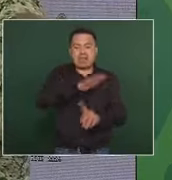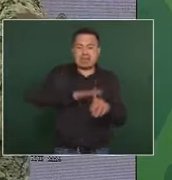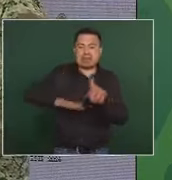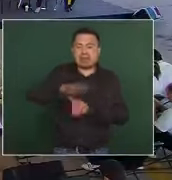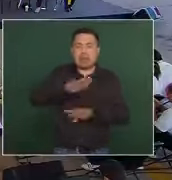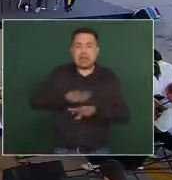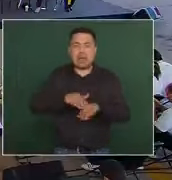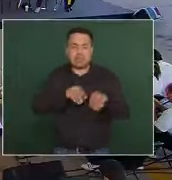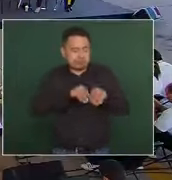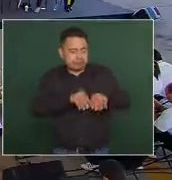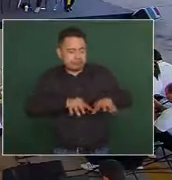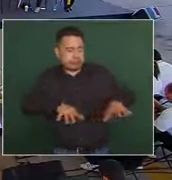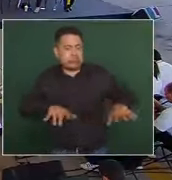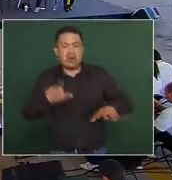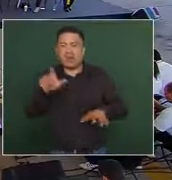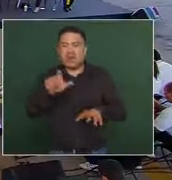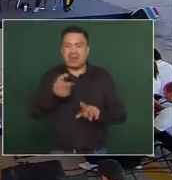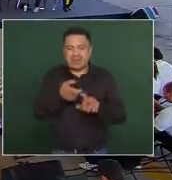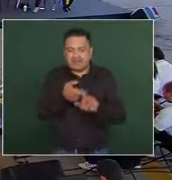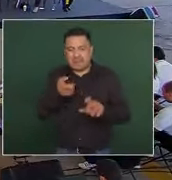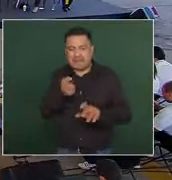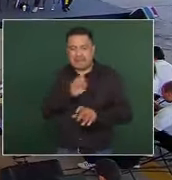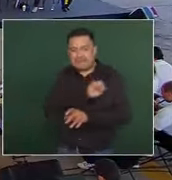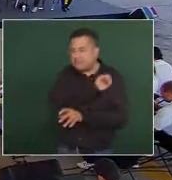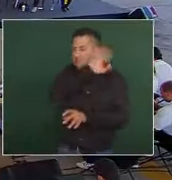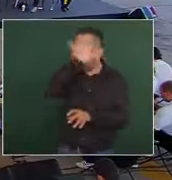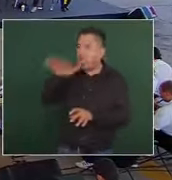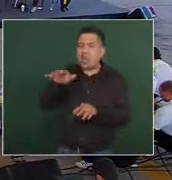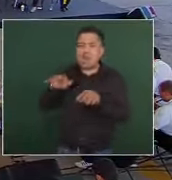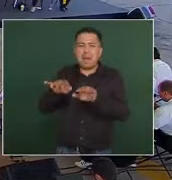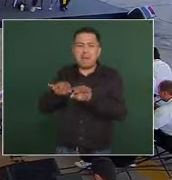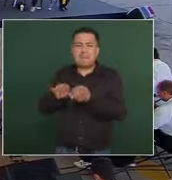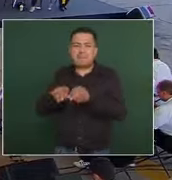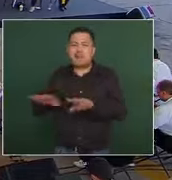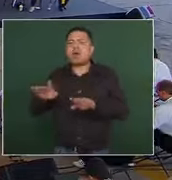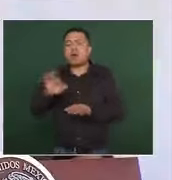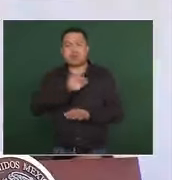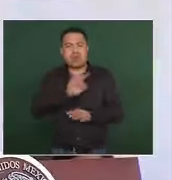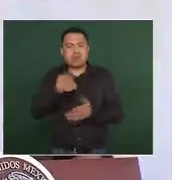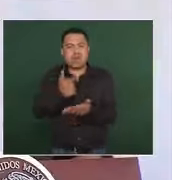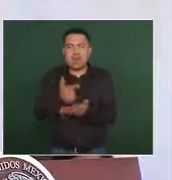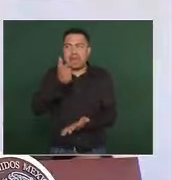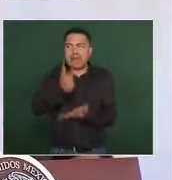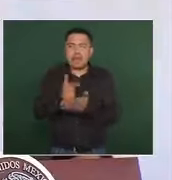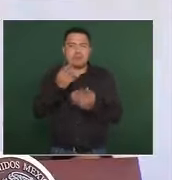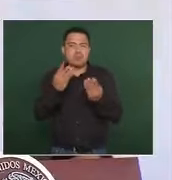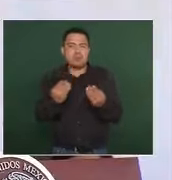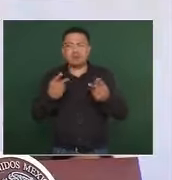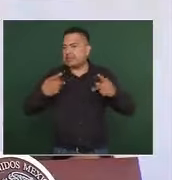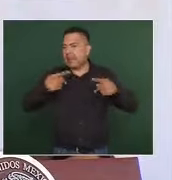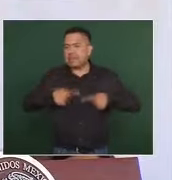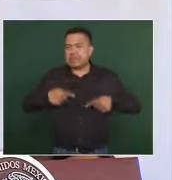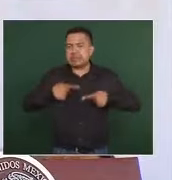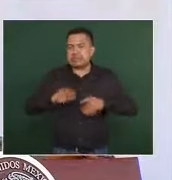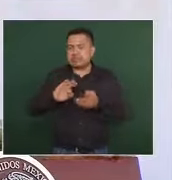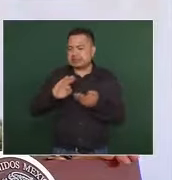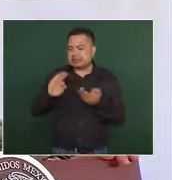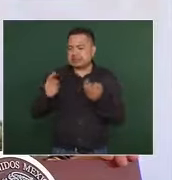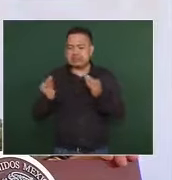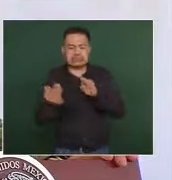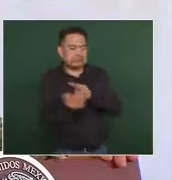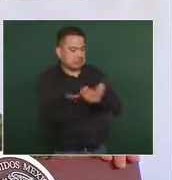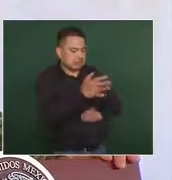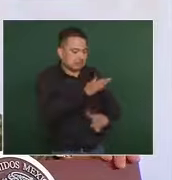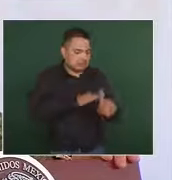acción, entonces donde explota una granada, pues puede herir a mucho personal que esté cercano.